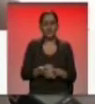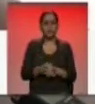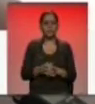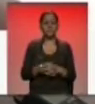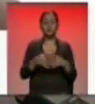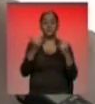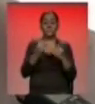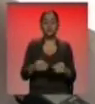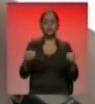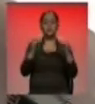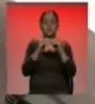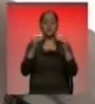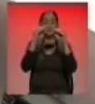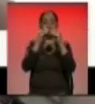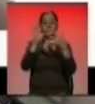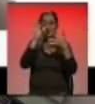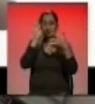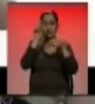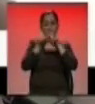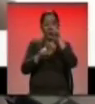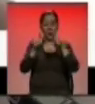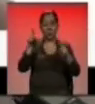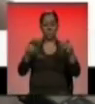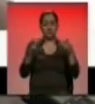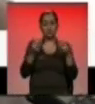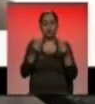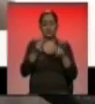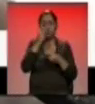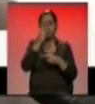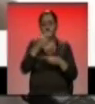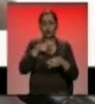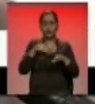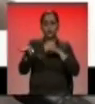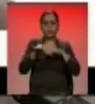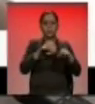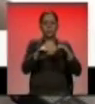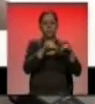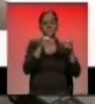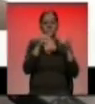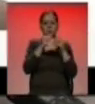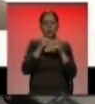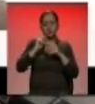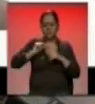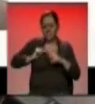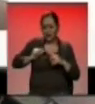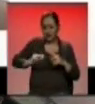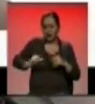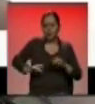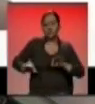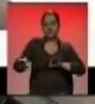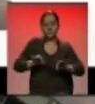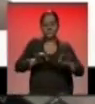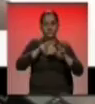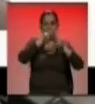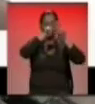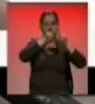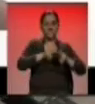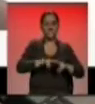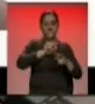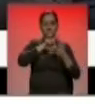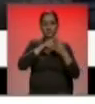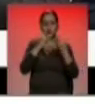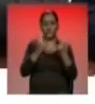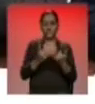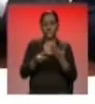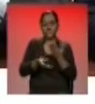varios elementos, son aproximadamente más de 100 elementos, los cuales yo los voy a exponer de manera pormenorizada de la revisión que se ha realizado del